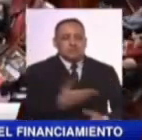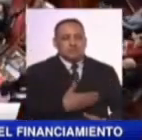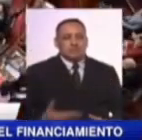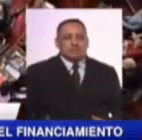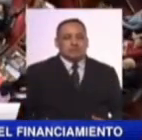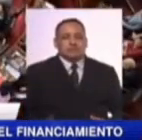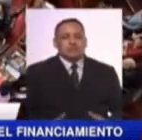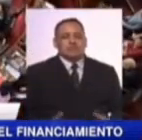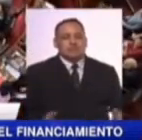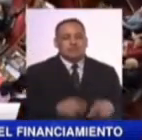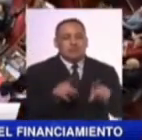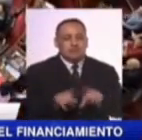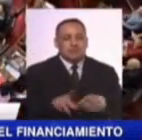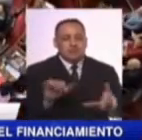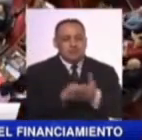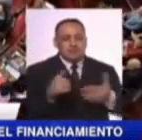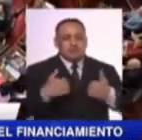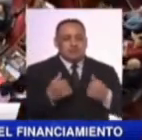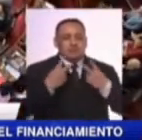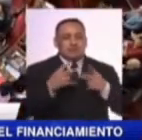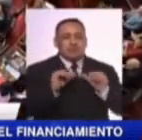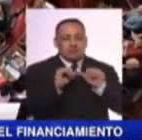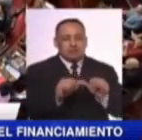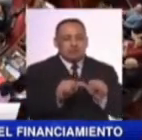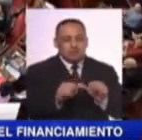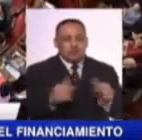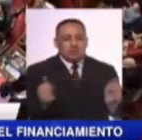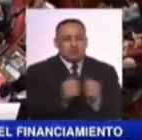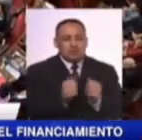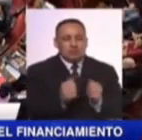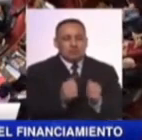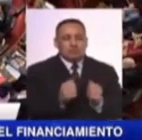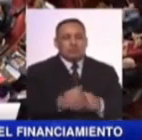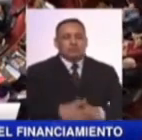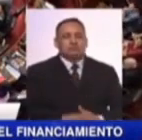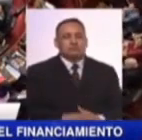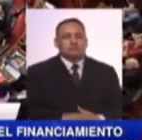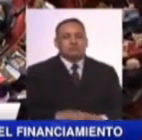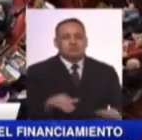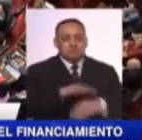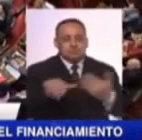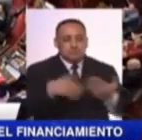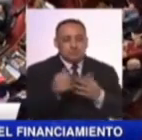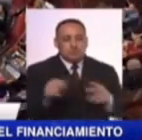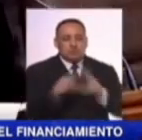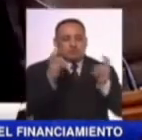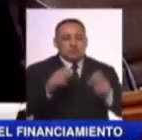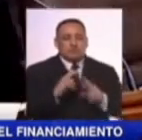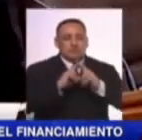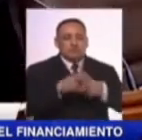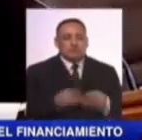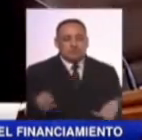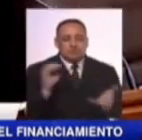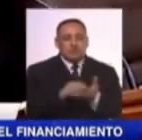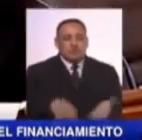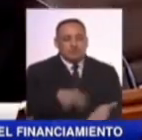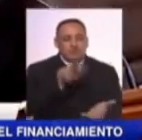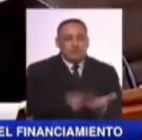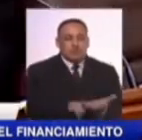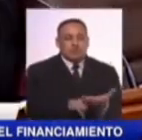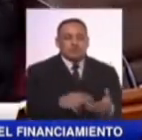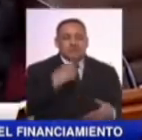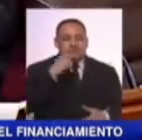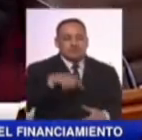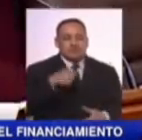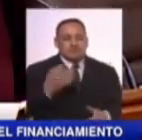fue detenido por Mirta Vázquez, y eso hay que reconocerlo, ¿no? En ese momento hoy era PCM, ¿no? Entonces, y también en ese momento actuó el